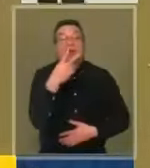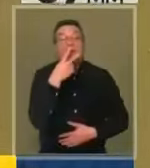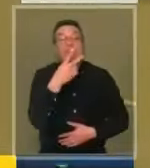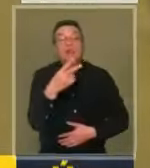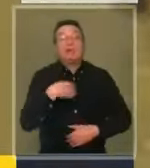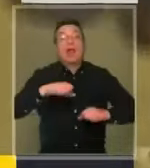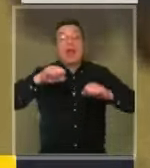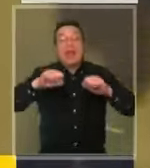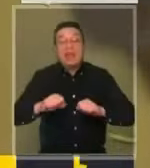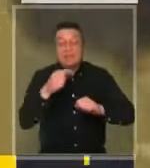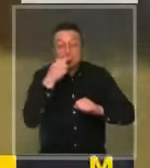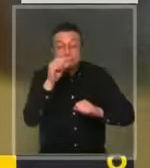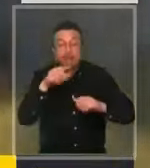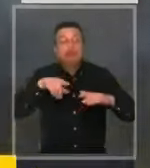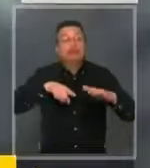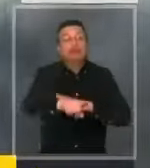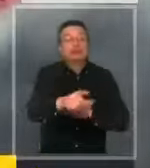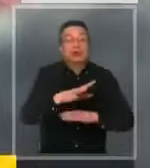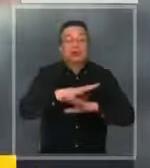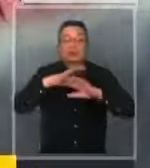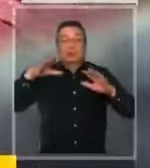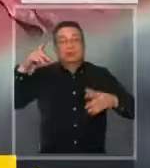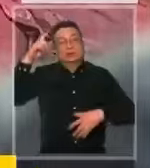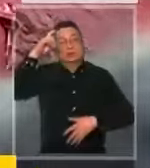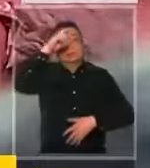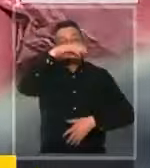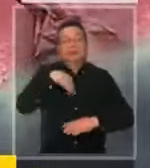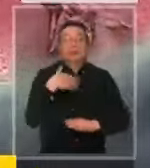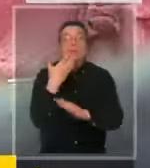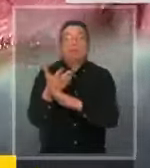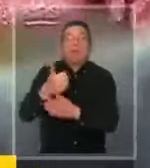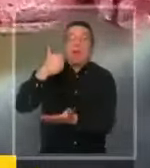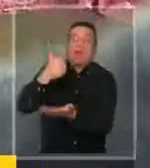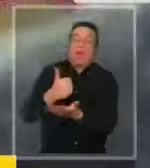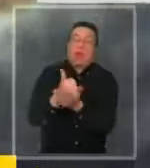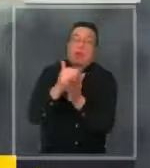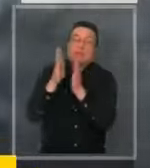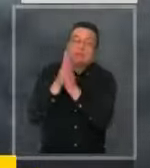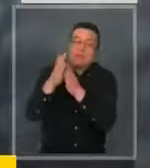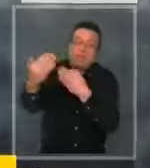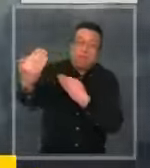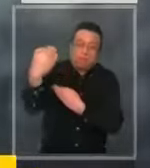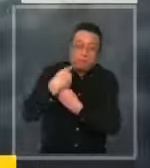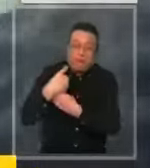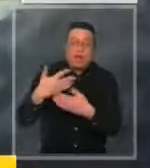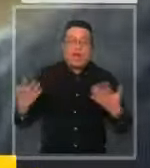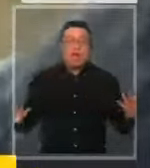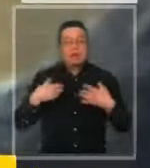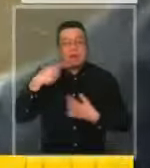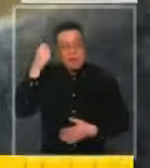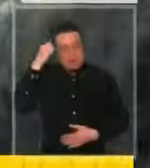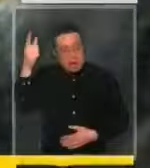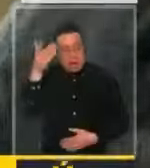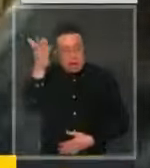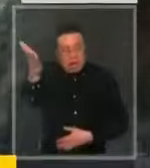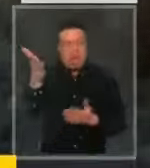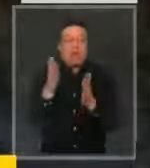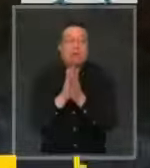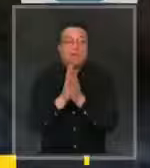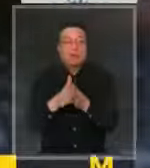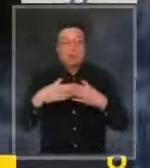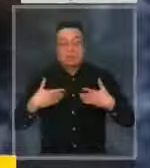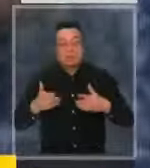living. Estoy sumamente complicada, estoy pidiéndole al alcalde que se haga presente, que entienda de una vez por todas que hemos perdido